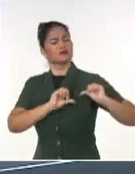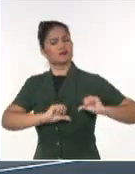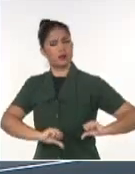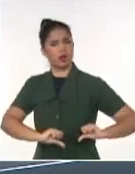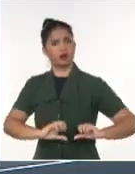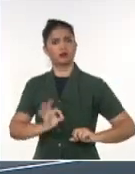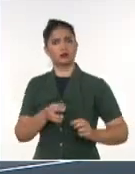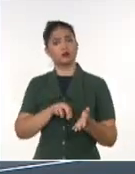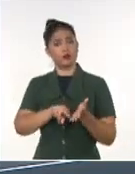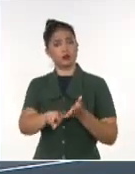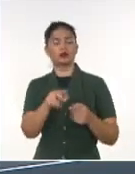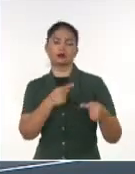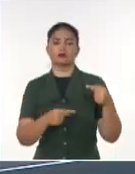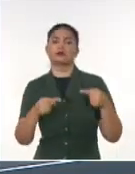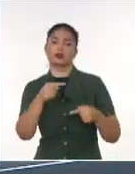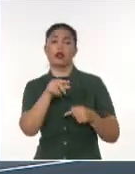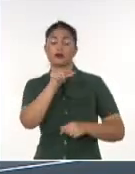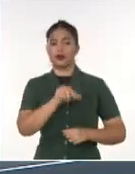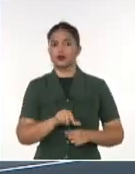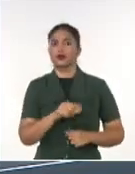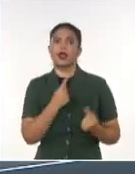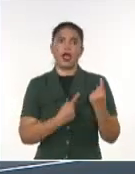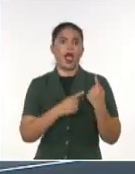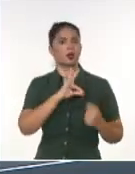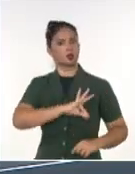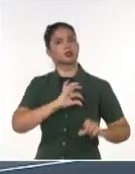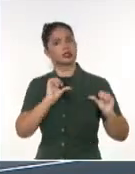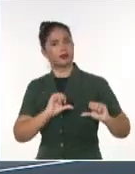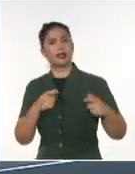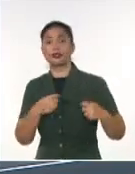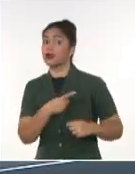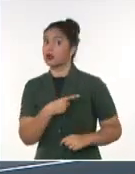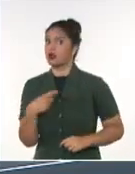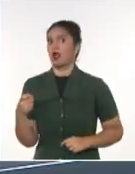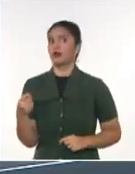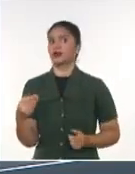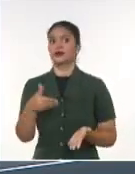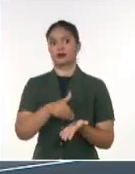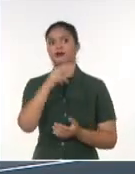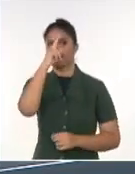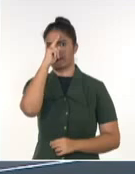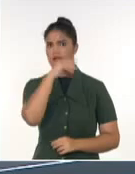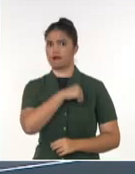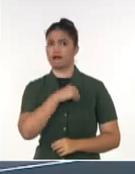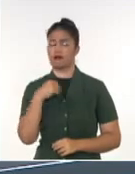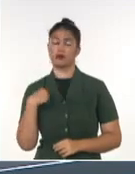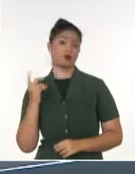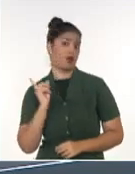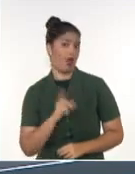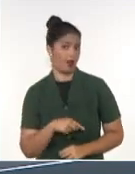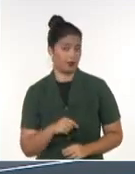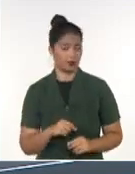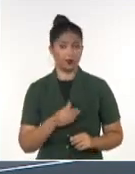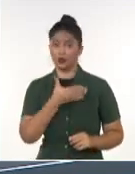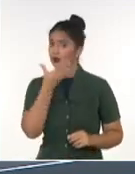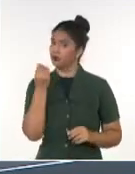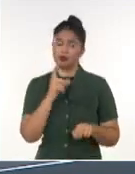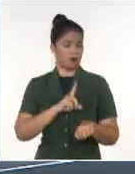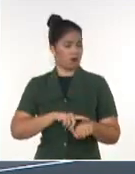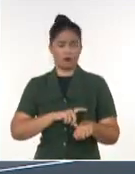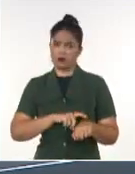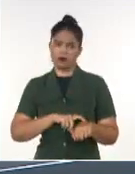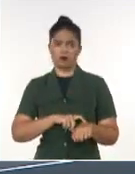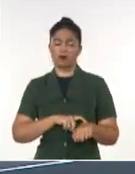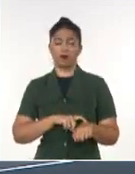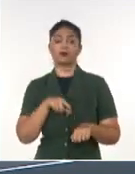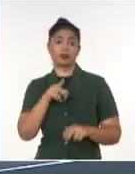mensaje esencial, hay que, ante cualquier síntoma, acudir de manera inmediata a nuestro sistema de salud, que es el que está